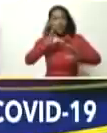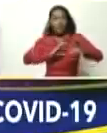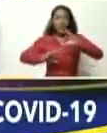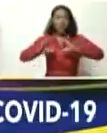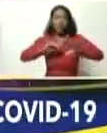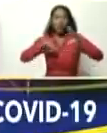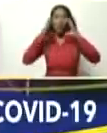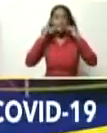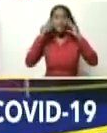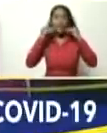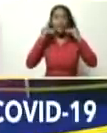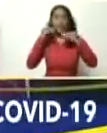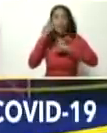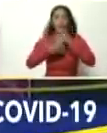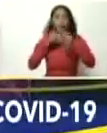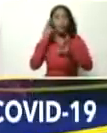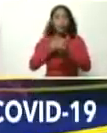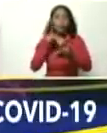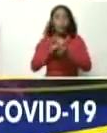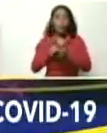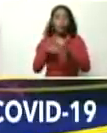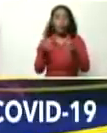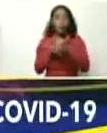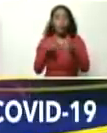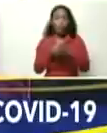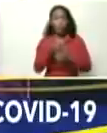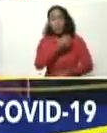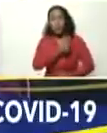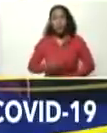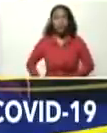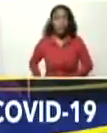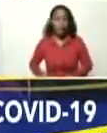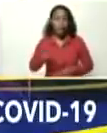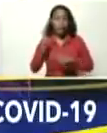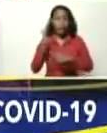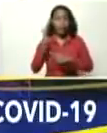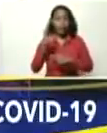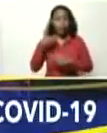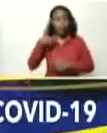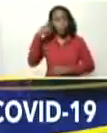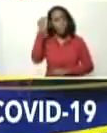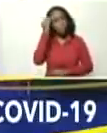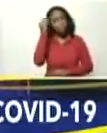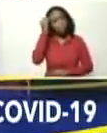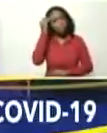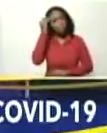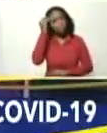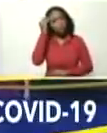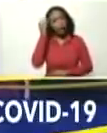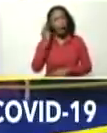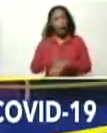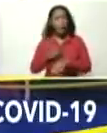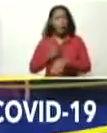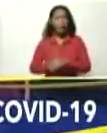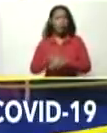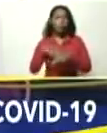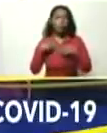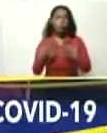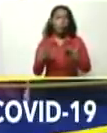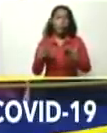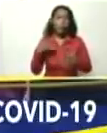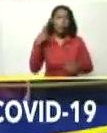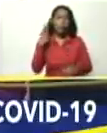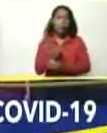y expertos que forman parte del gabinete, modestamente pienso en el momento en que se